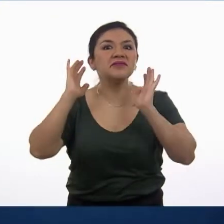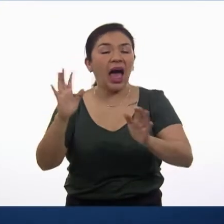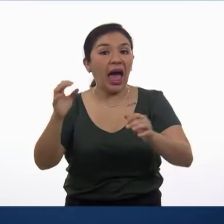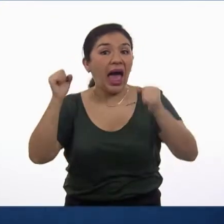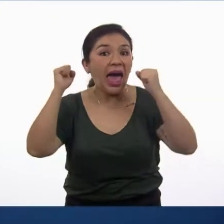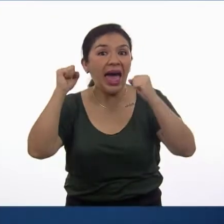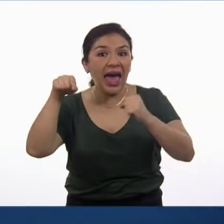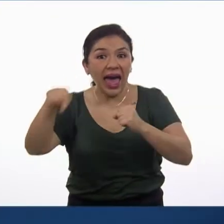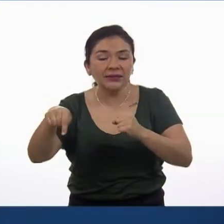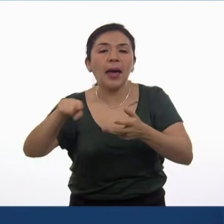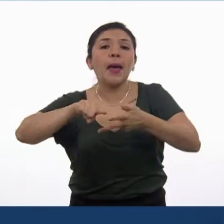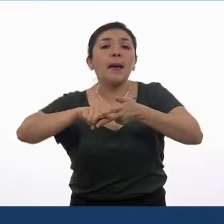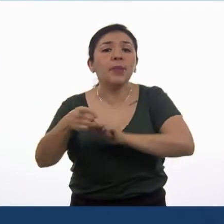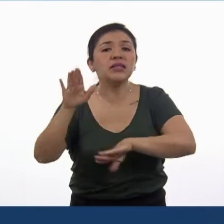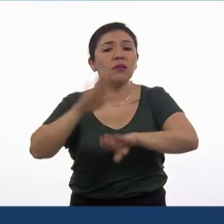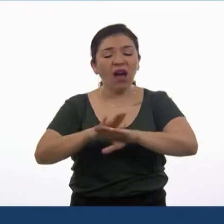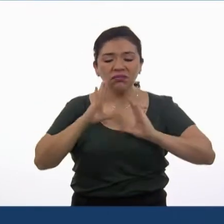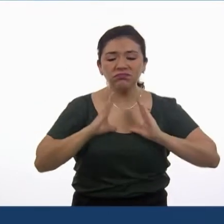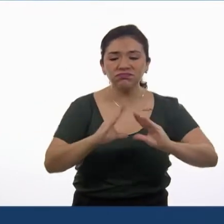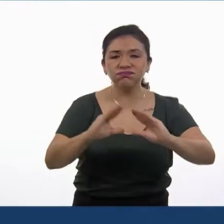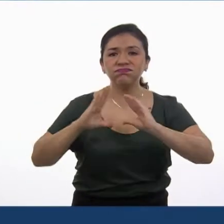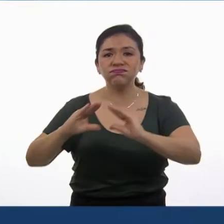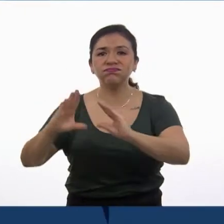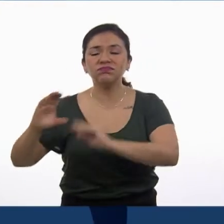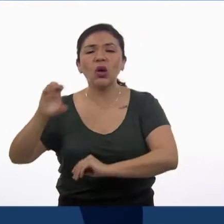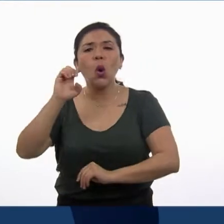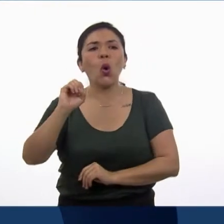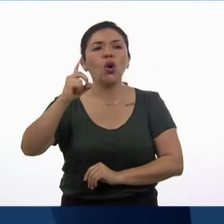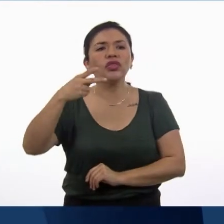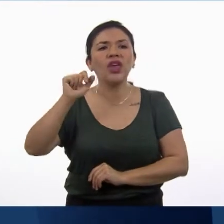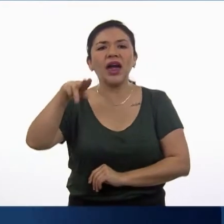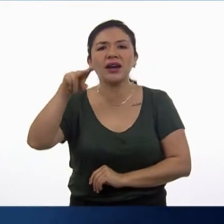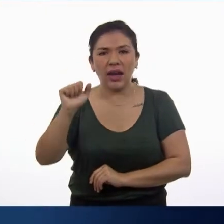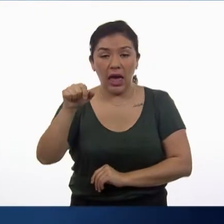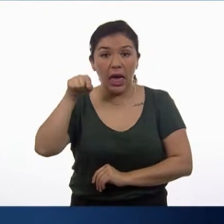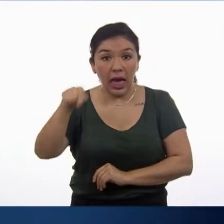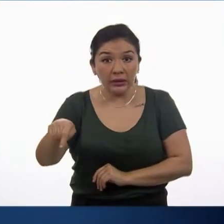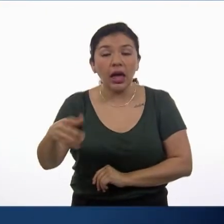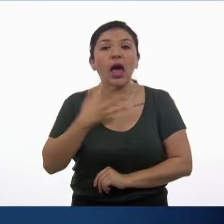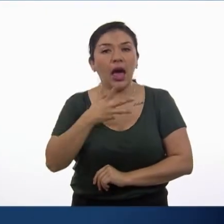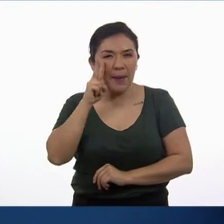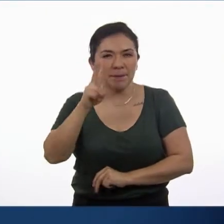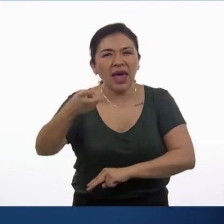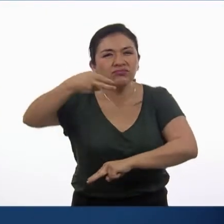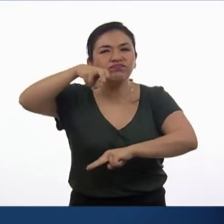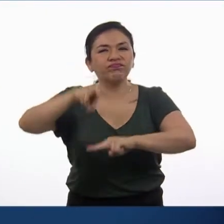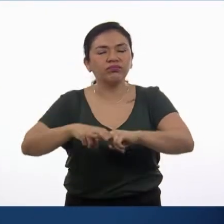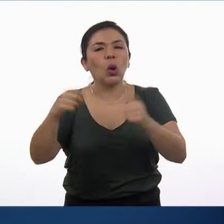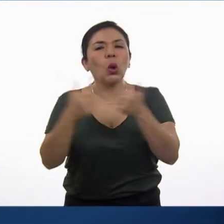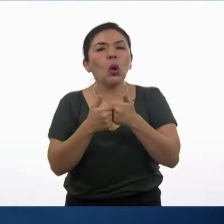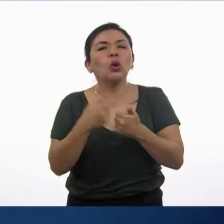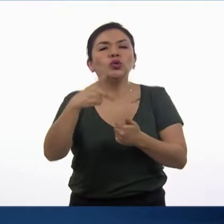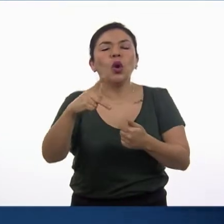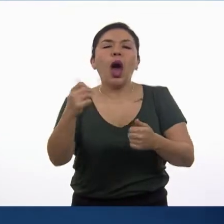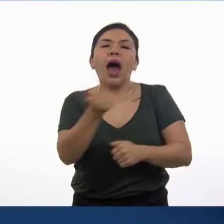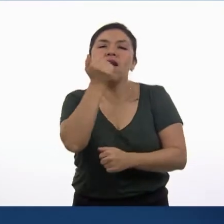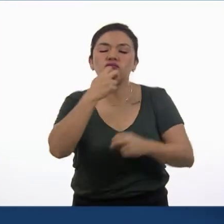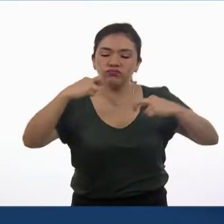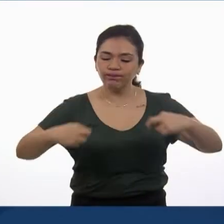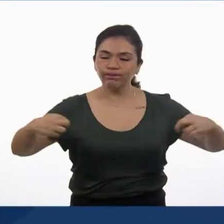Comienza así su enseñanza de la doctrina o Dharma del budismo. Aquí lo vemos sentado junto con sus primeros discípulos